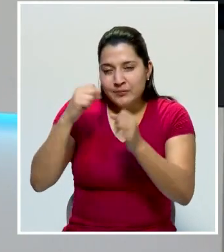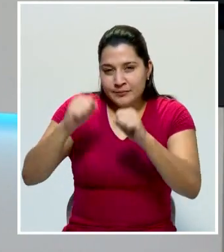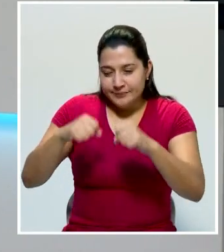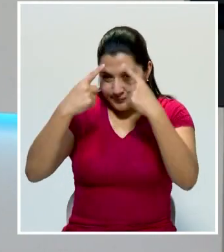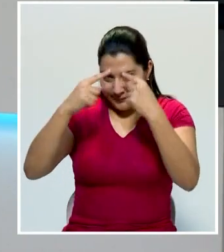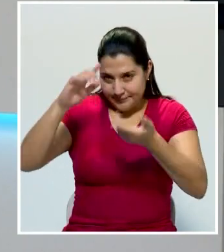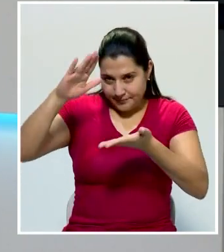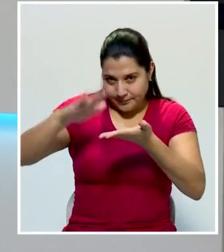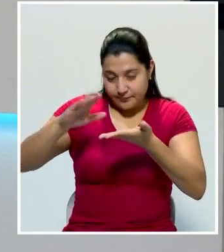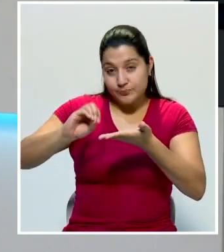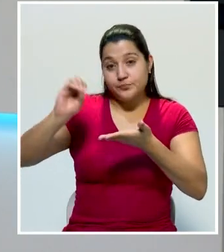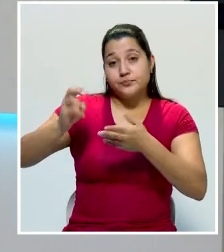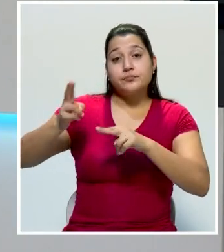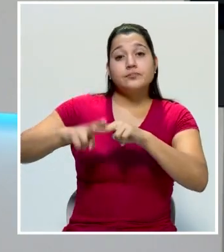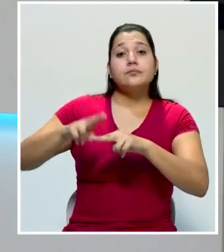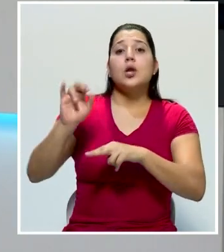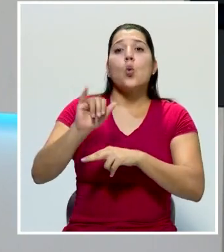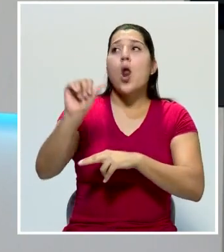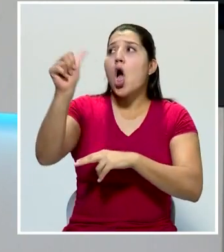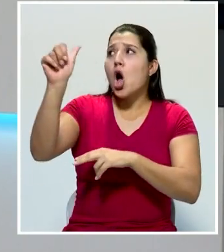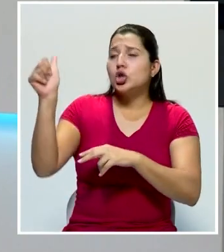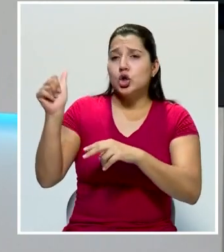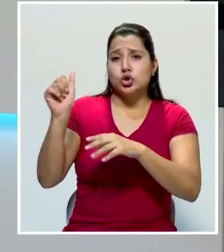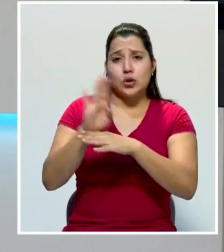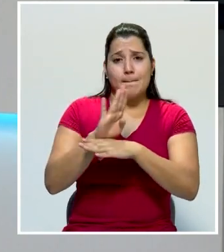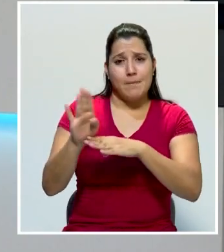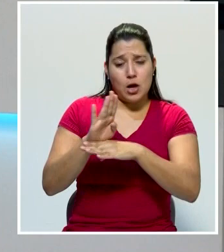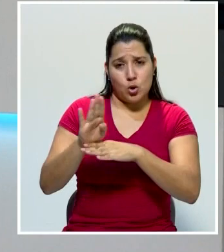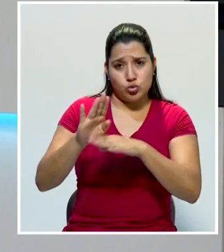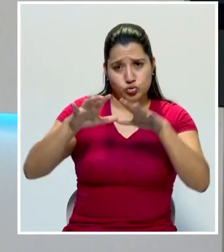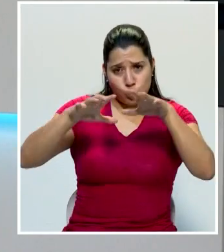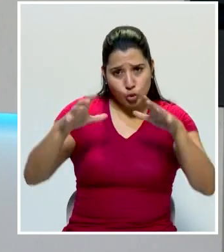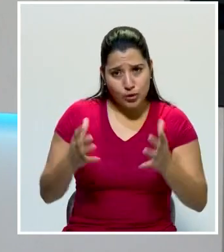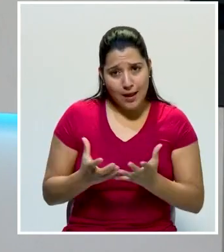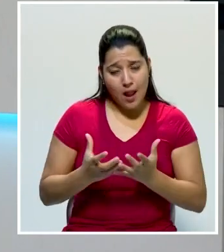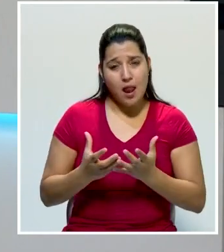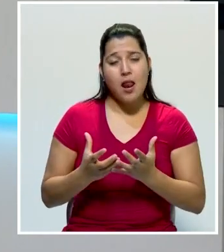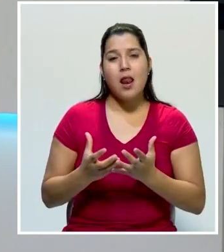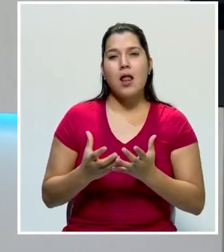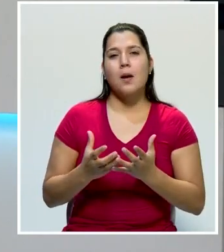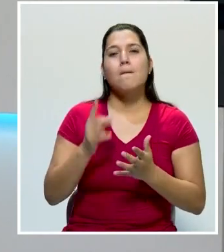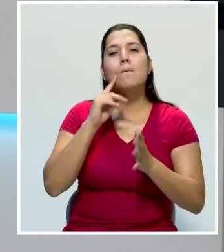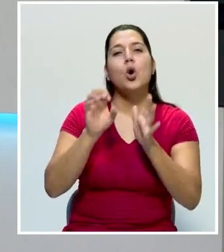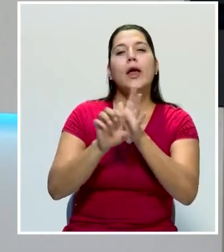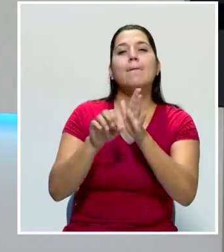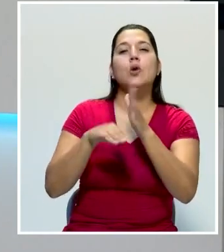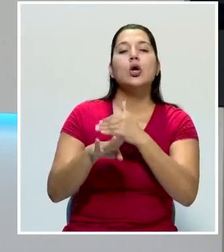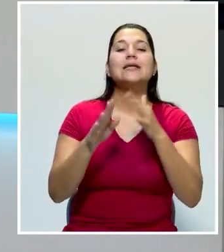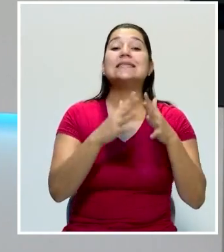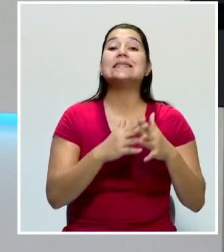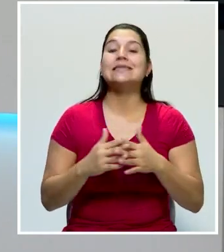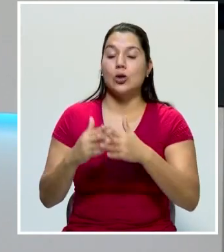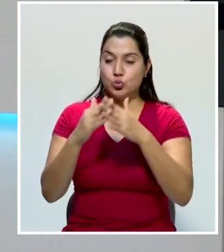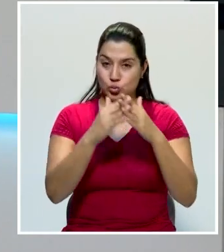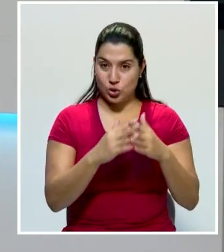otros bancos centrales en el mundo. El Banco Central en Estados Unidos también empujó